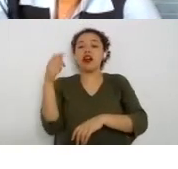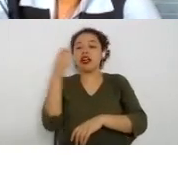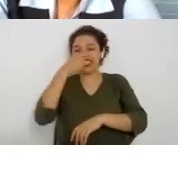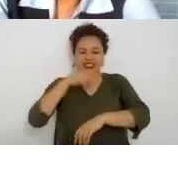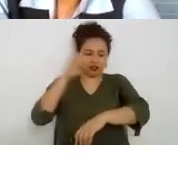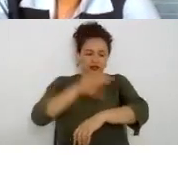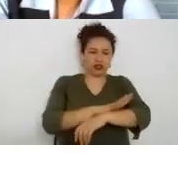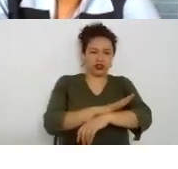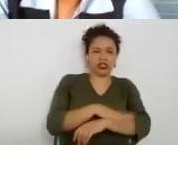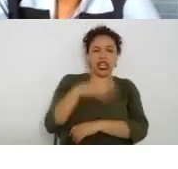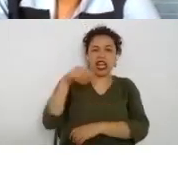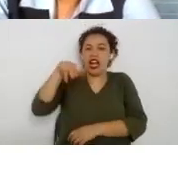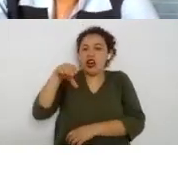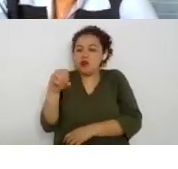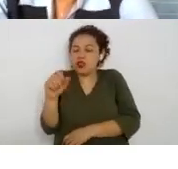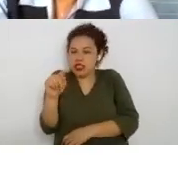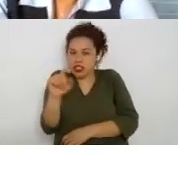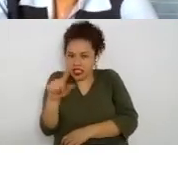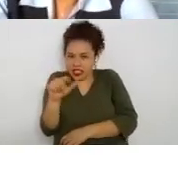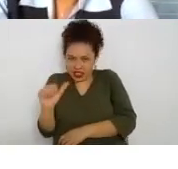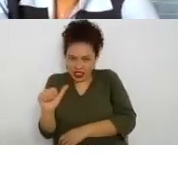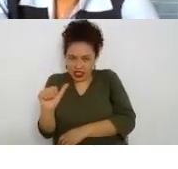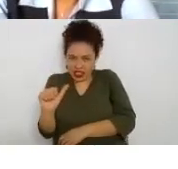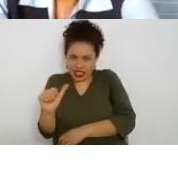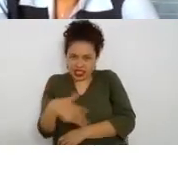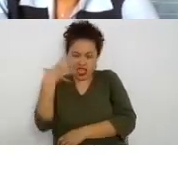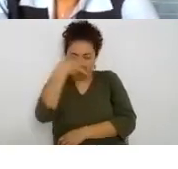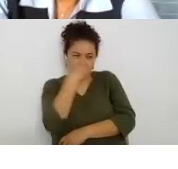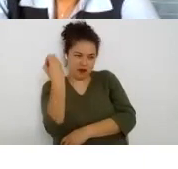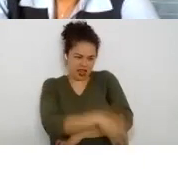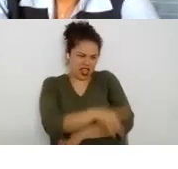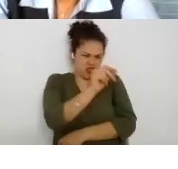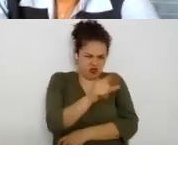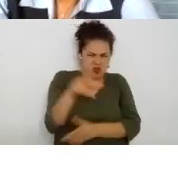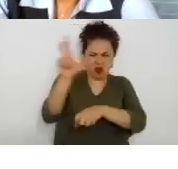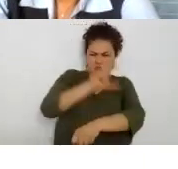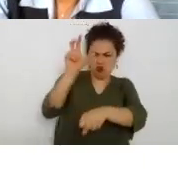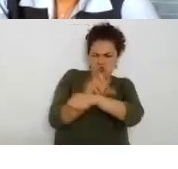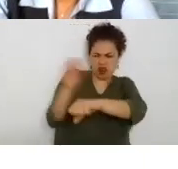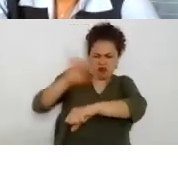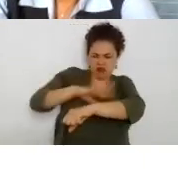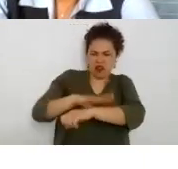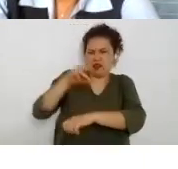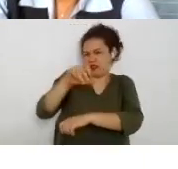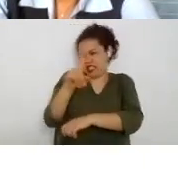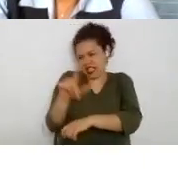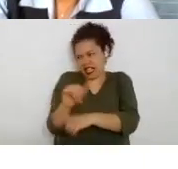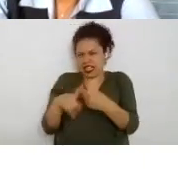es fabulosa. No, no es pasta de dientes, dicen que es como clara de huevo, no sé qué. El huevo, la mostaza También y la demás.